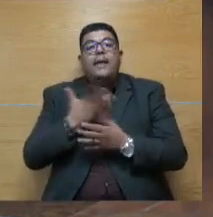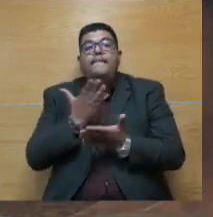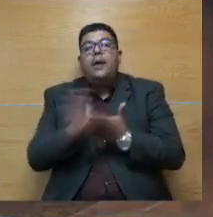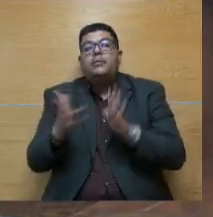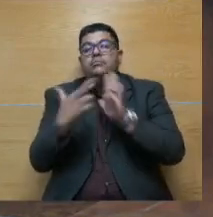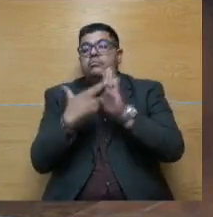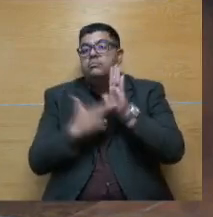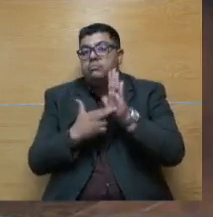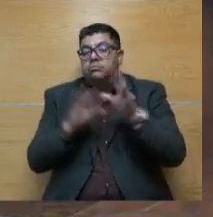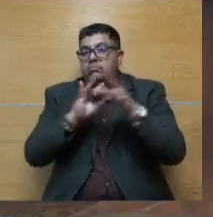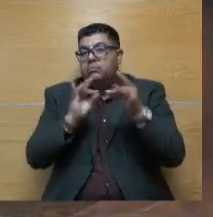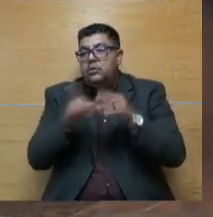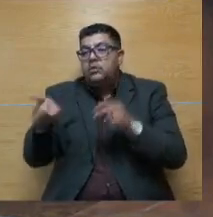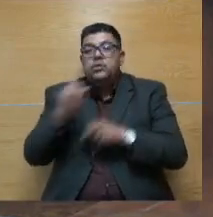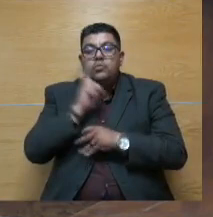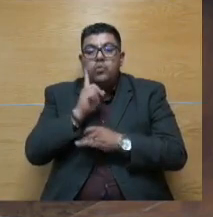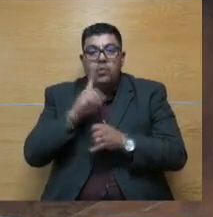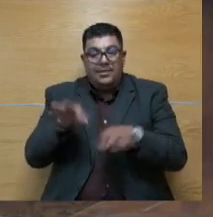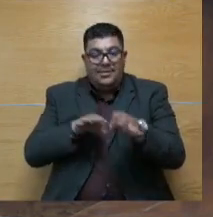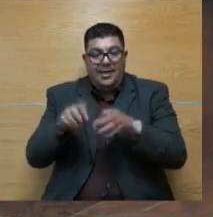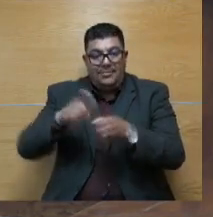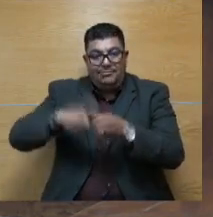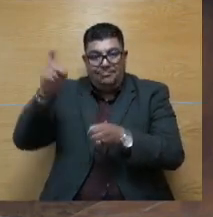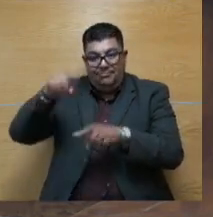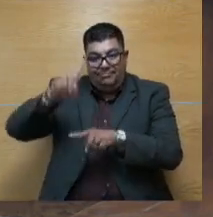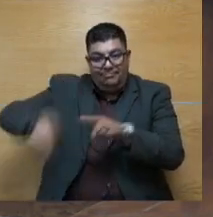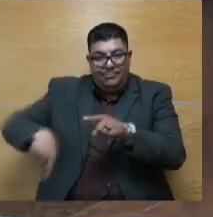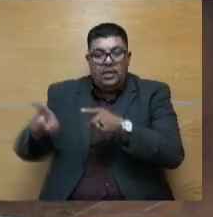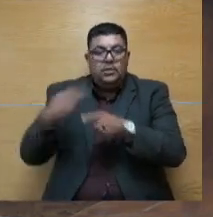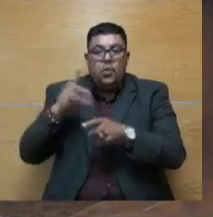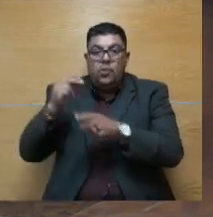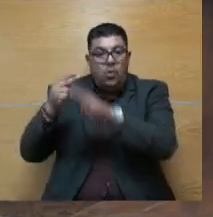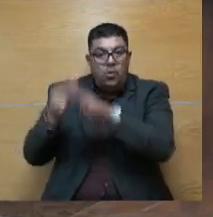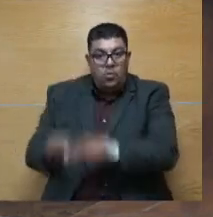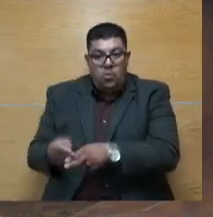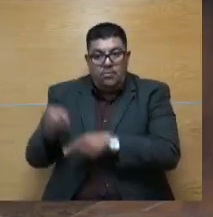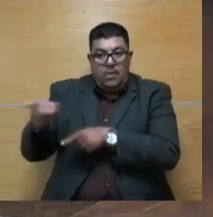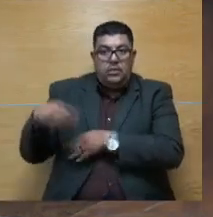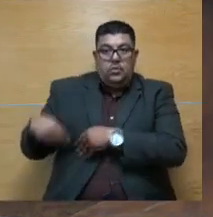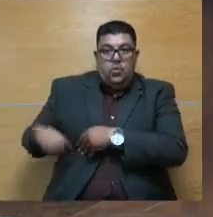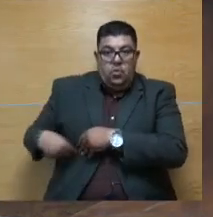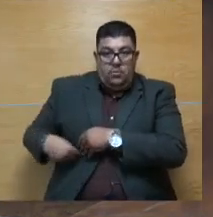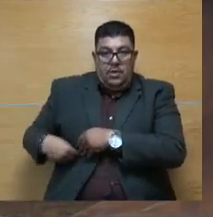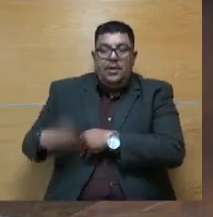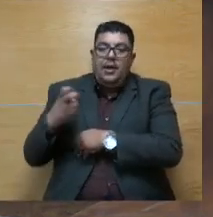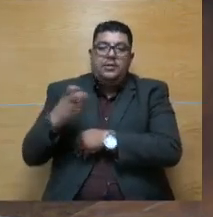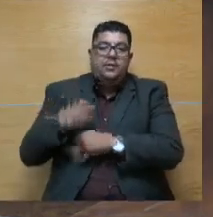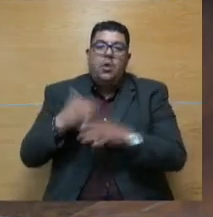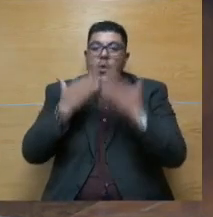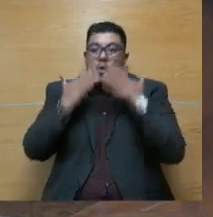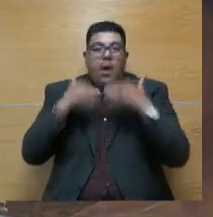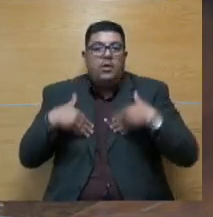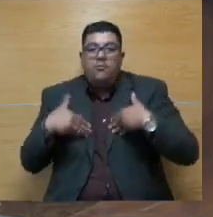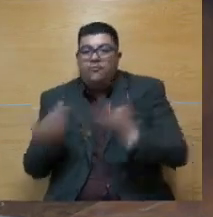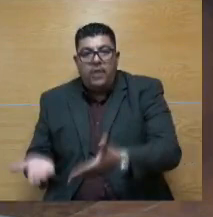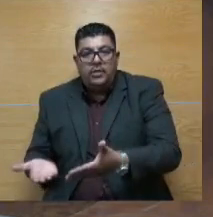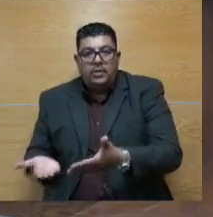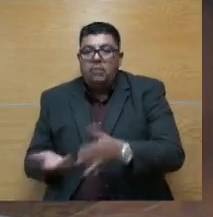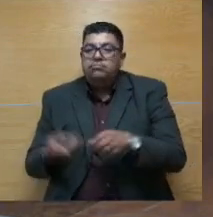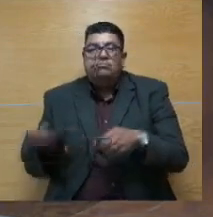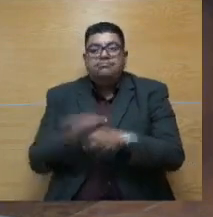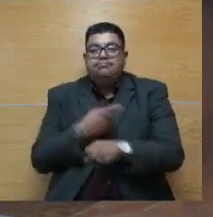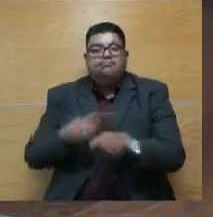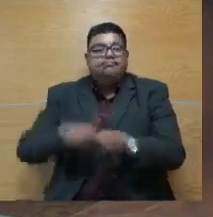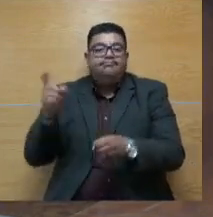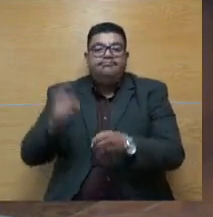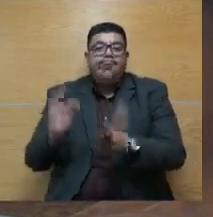atribuciones del cargo de la funcionaria removida Fueron incumplidos por que se actualizó la pérdida de confianza escapa de las